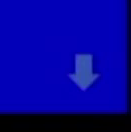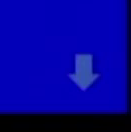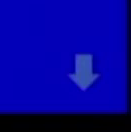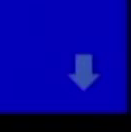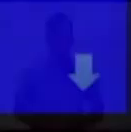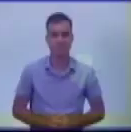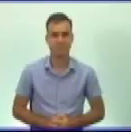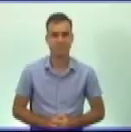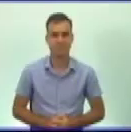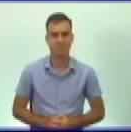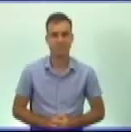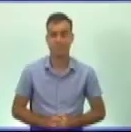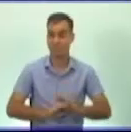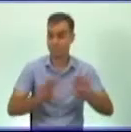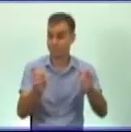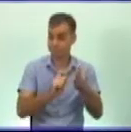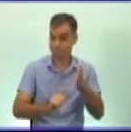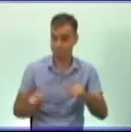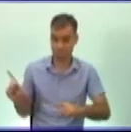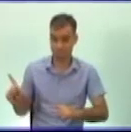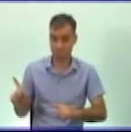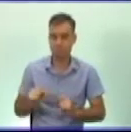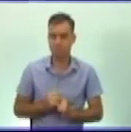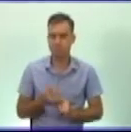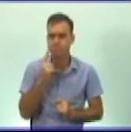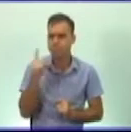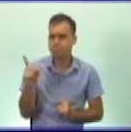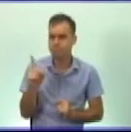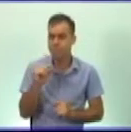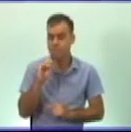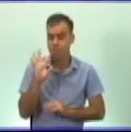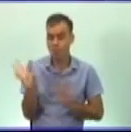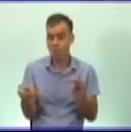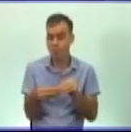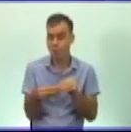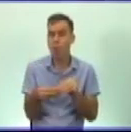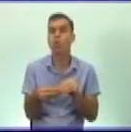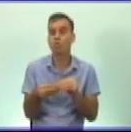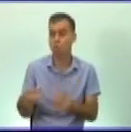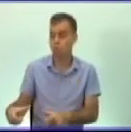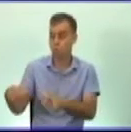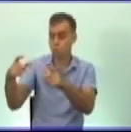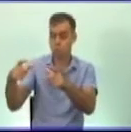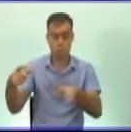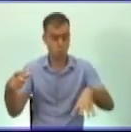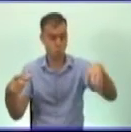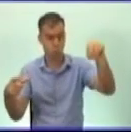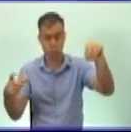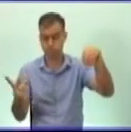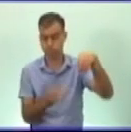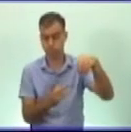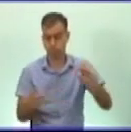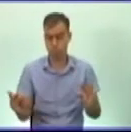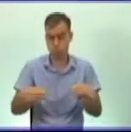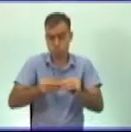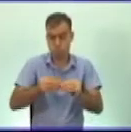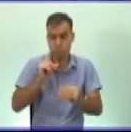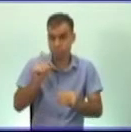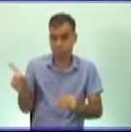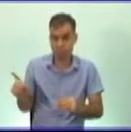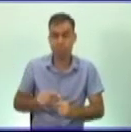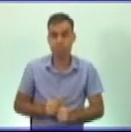Bien, ya deben de haber copiado. Observen que es una combinación del cilindro y el cono, ¿verdad? Porque,